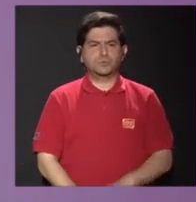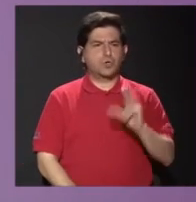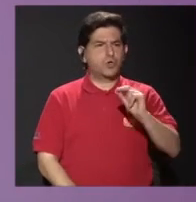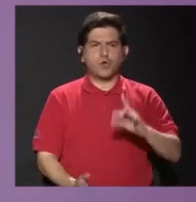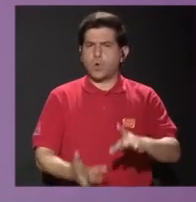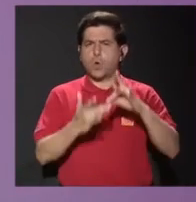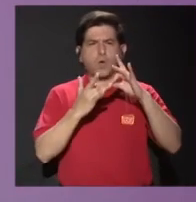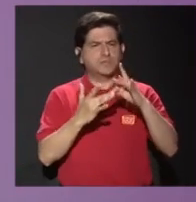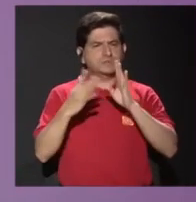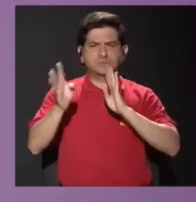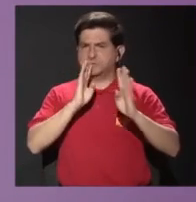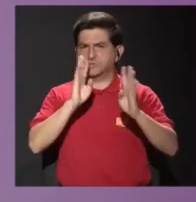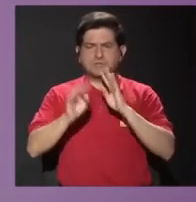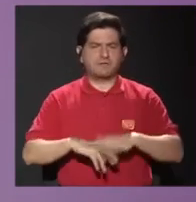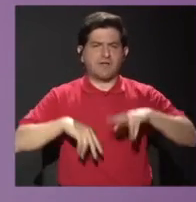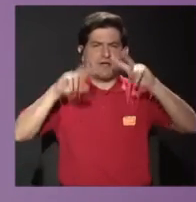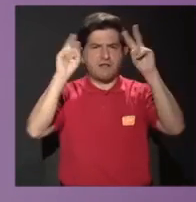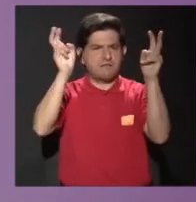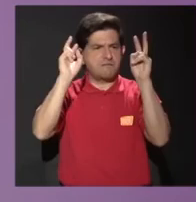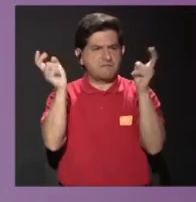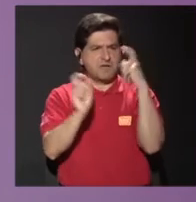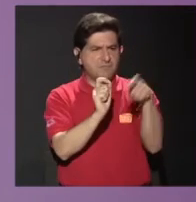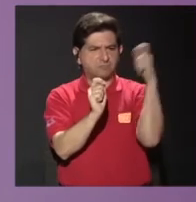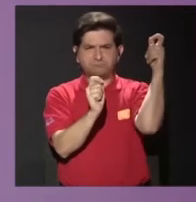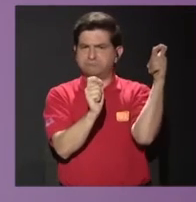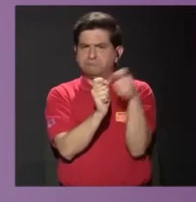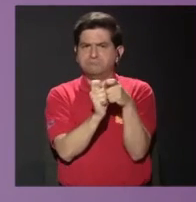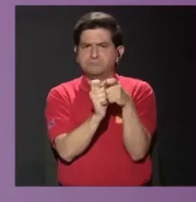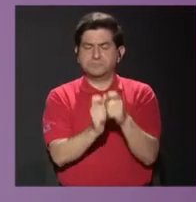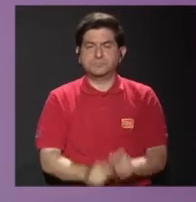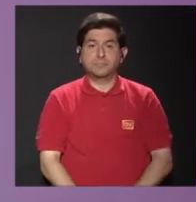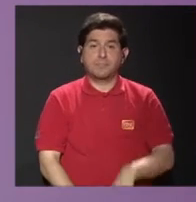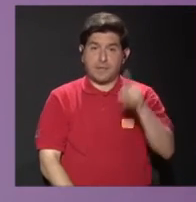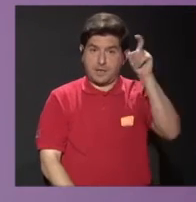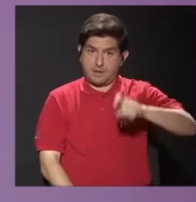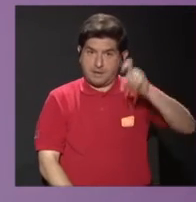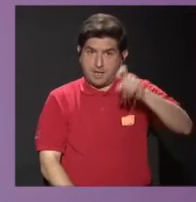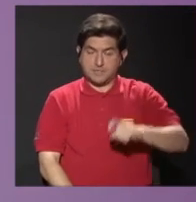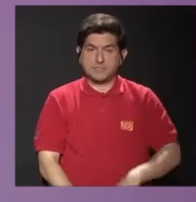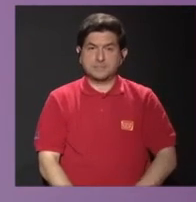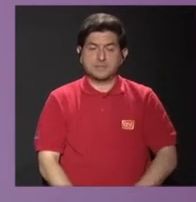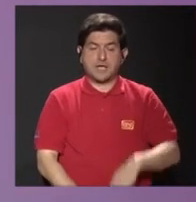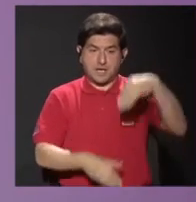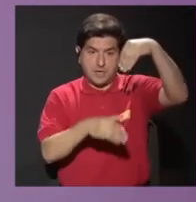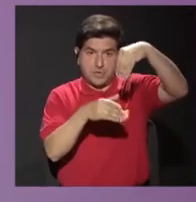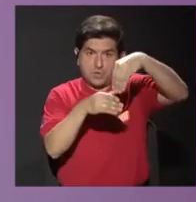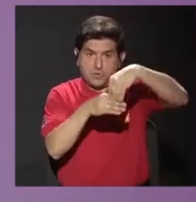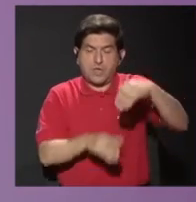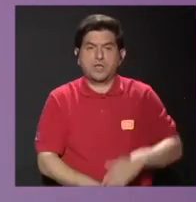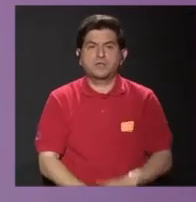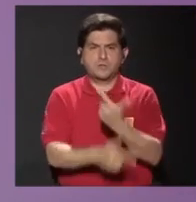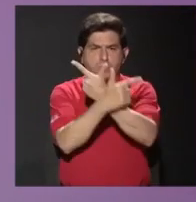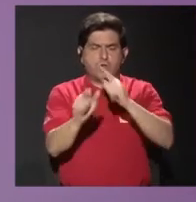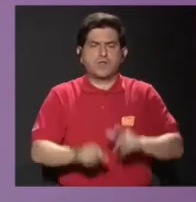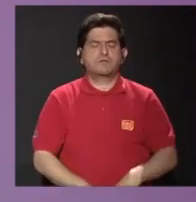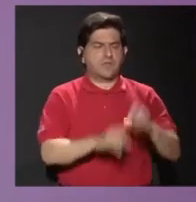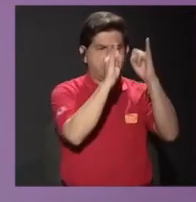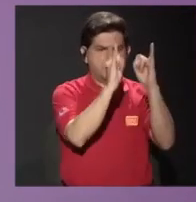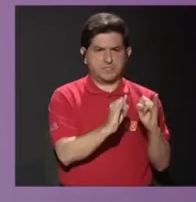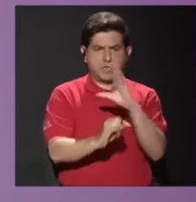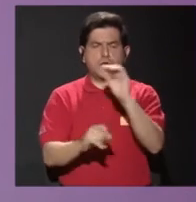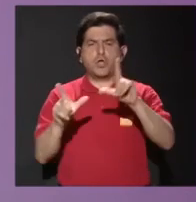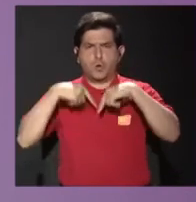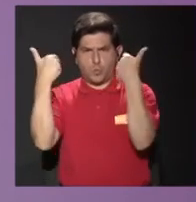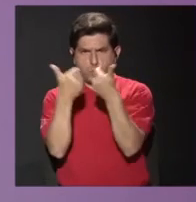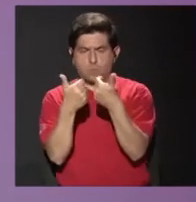exclusivamente hablar de estos temas en específico hay que verlo dentro del marco de las libertades y colectivas